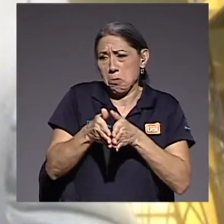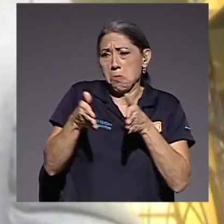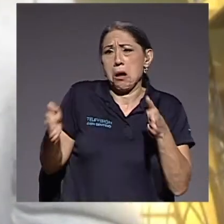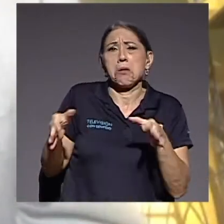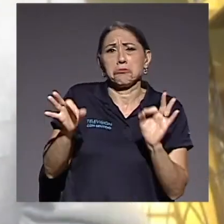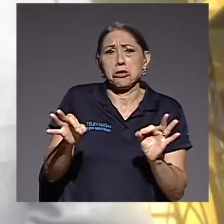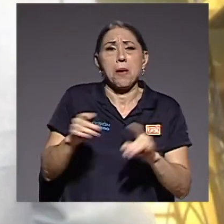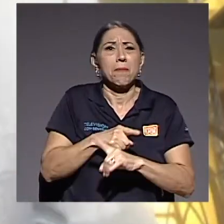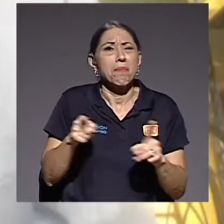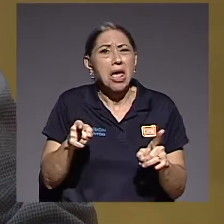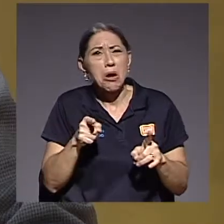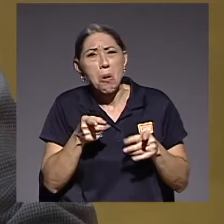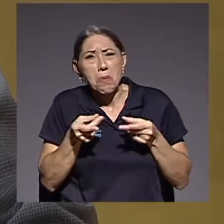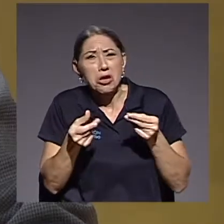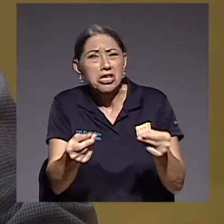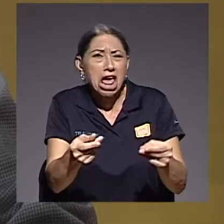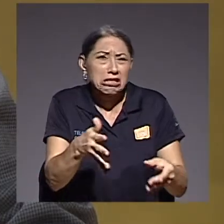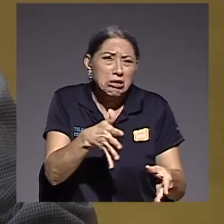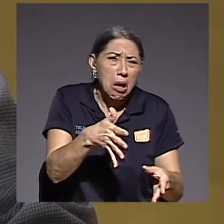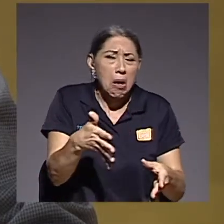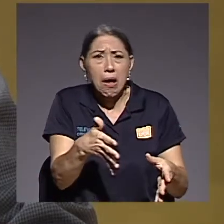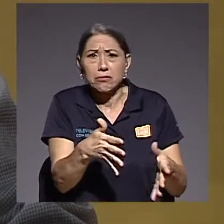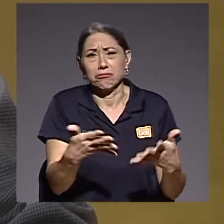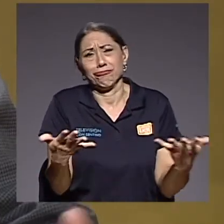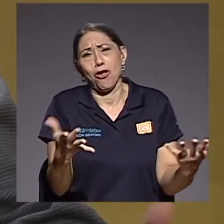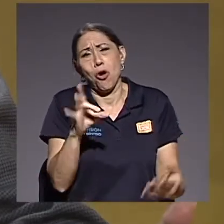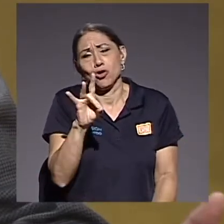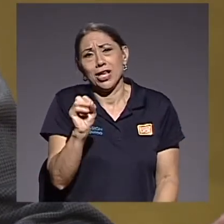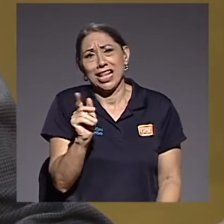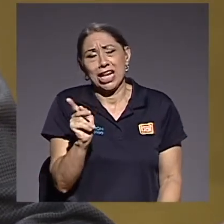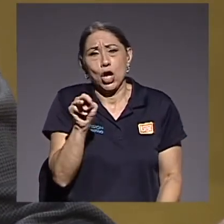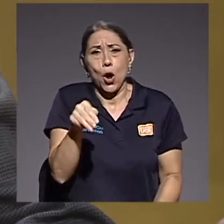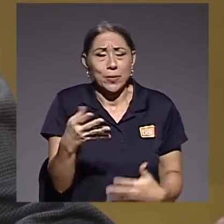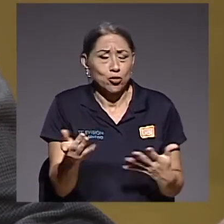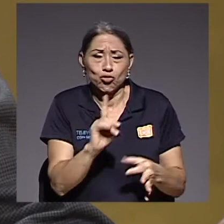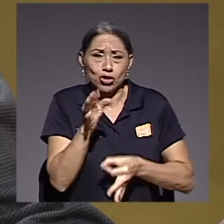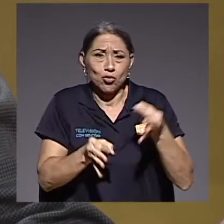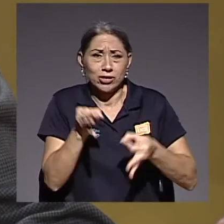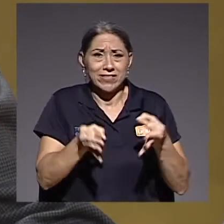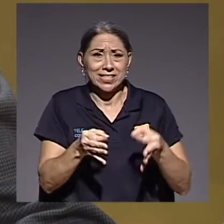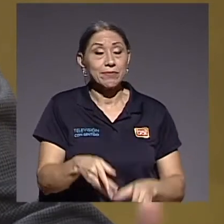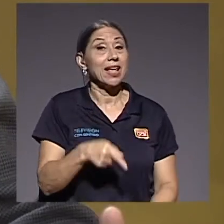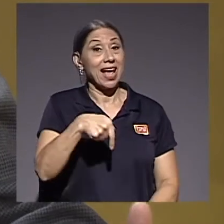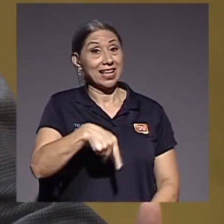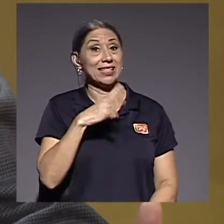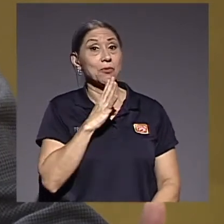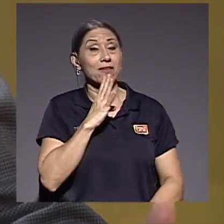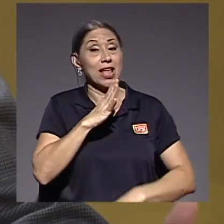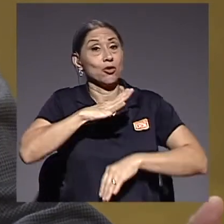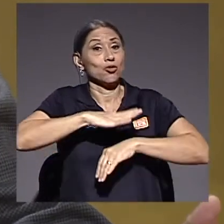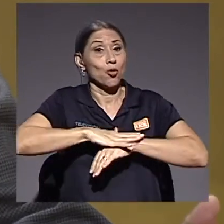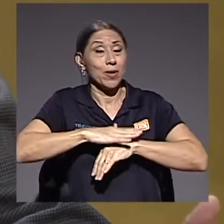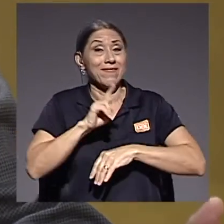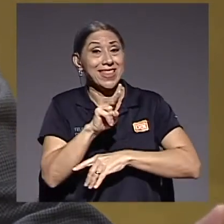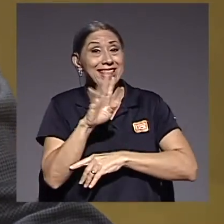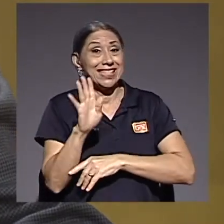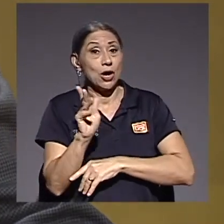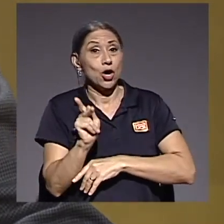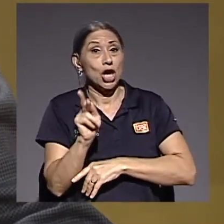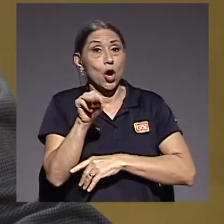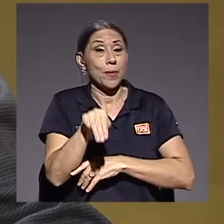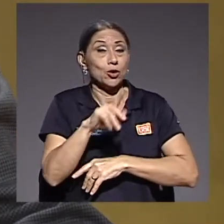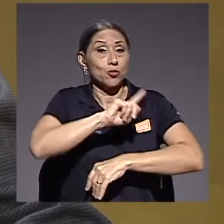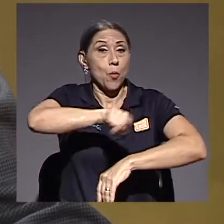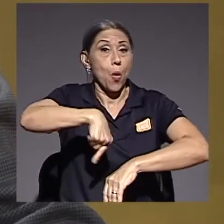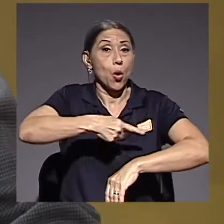Dios. Sí, estamos hablando de 25 kilómetros por hora. Estamos hablando de 25 kilómetros por hora en zona